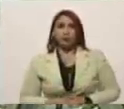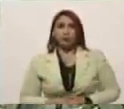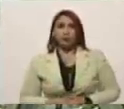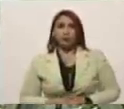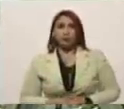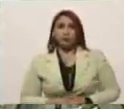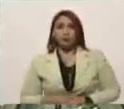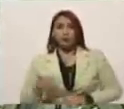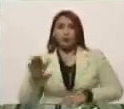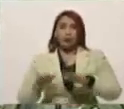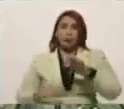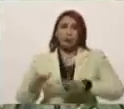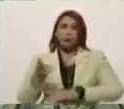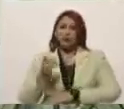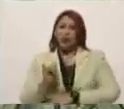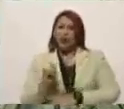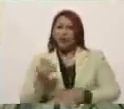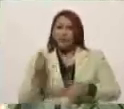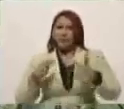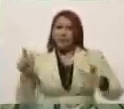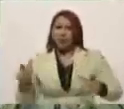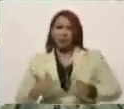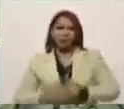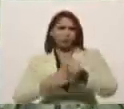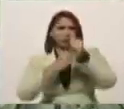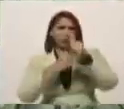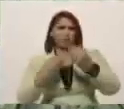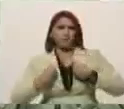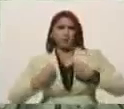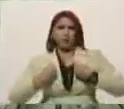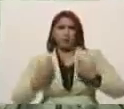A veces hay héroes en la vida,